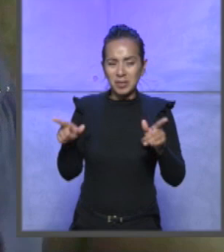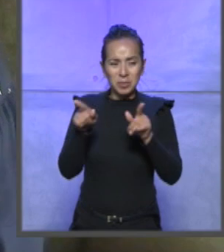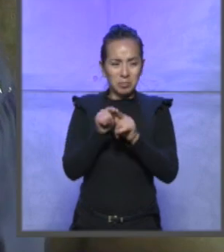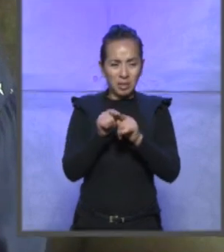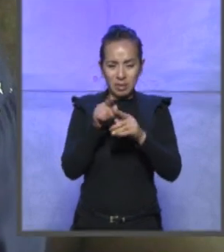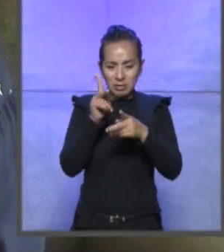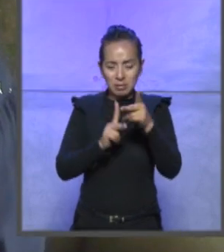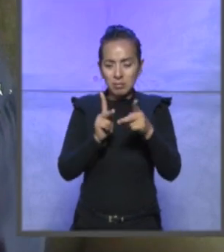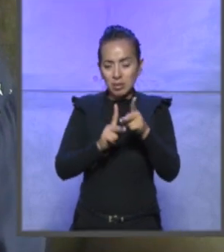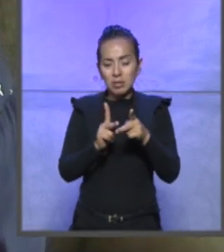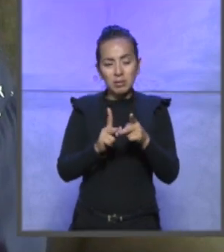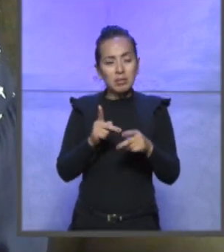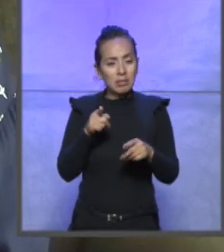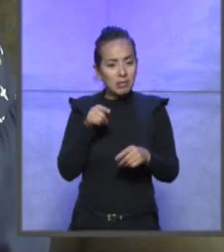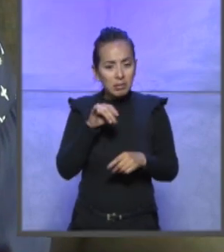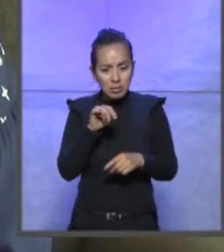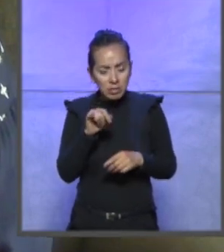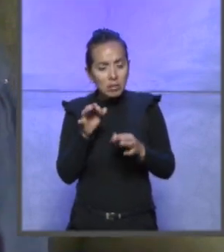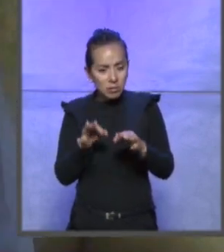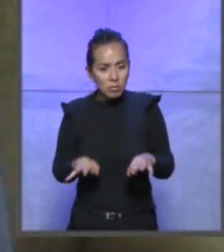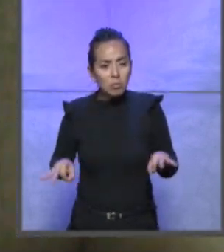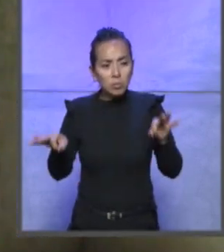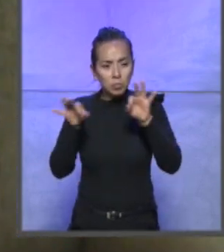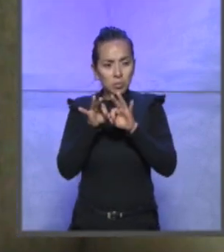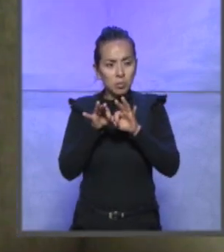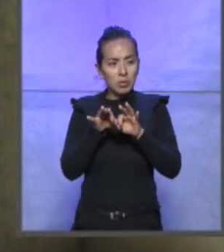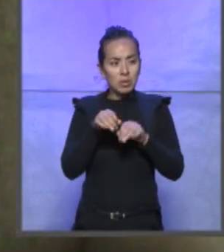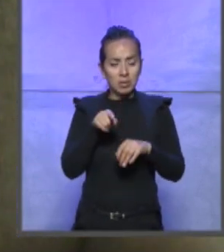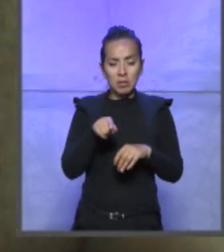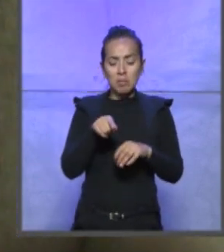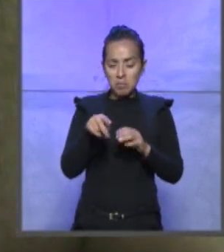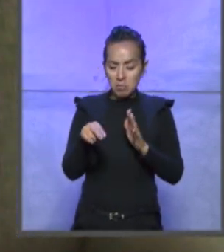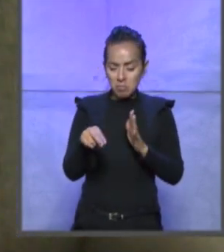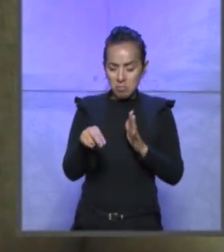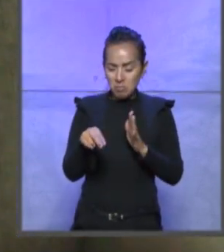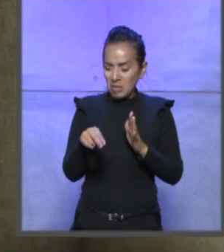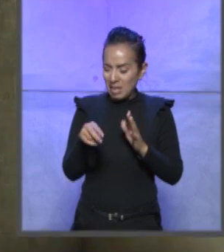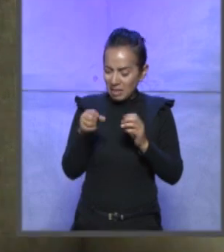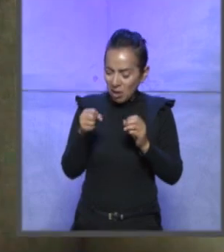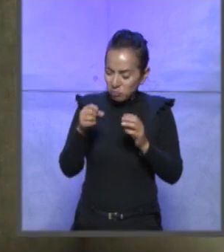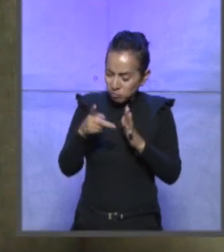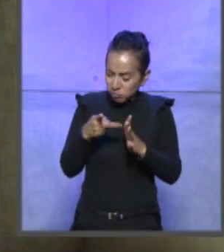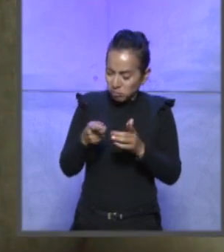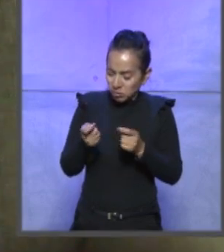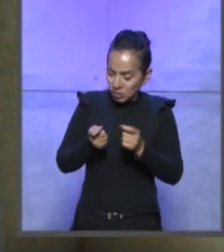resumir esta parte, porque sí me pareció fundamental, que reafirmen su